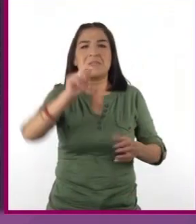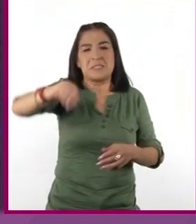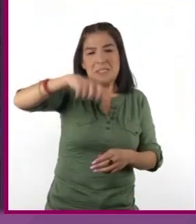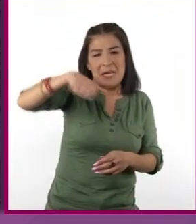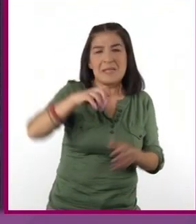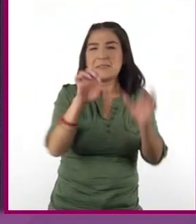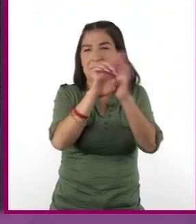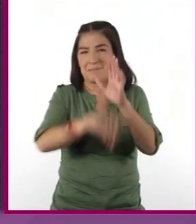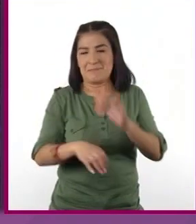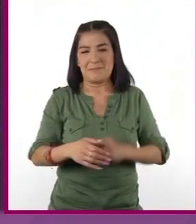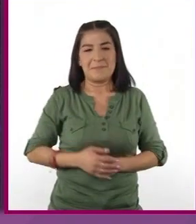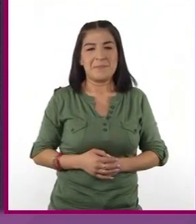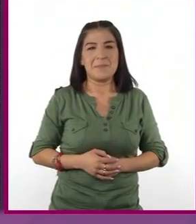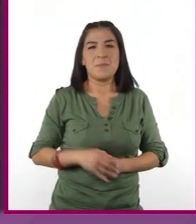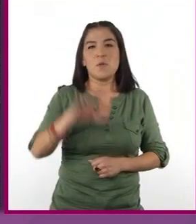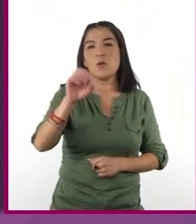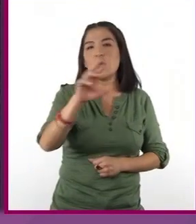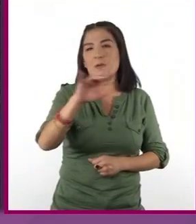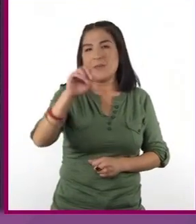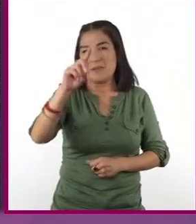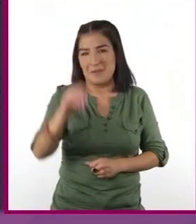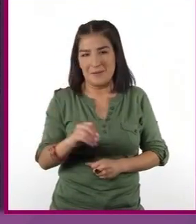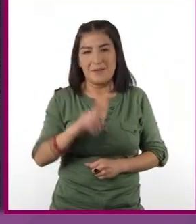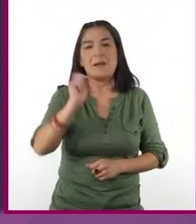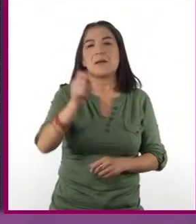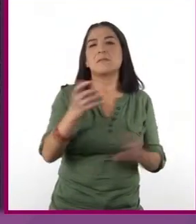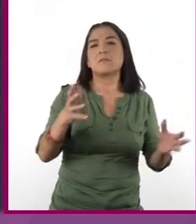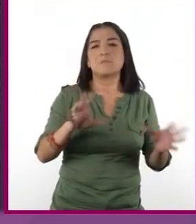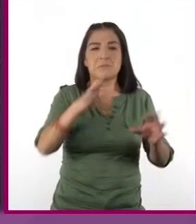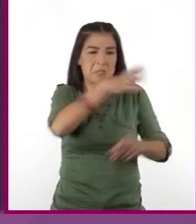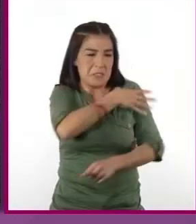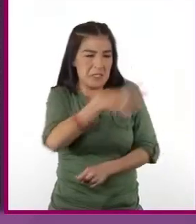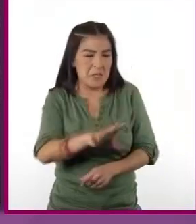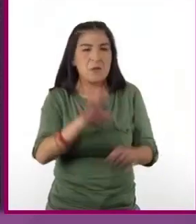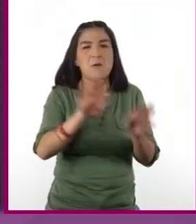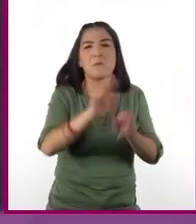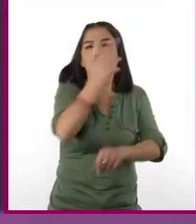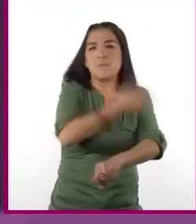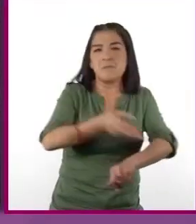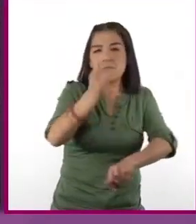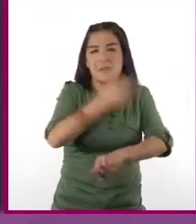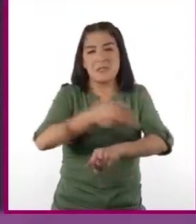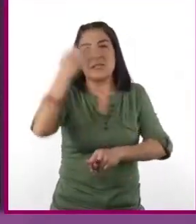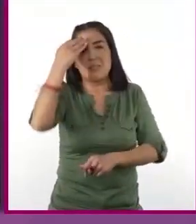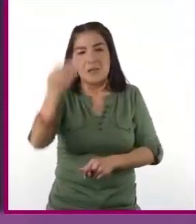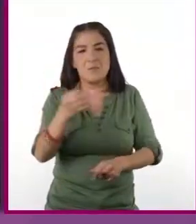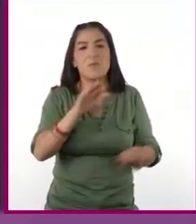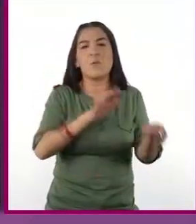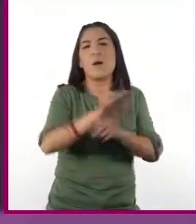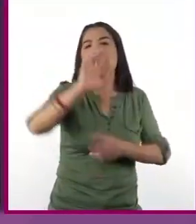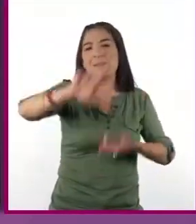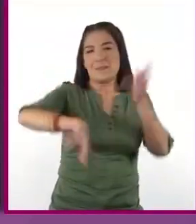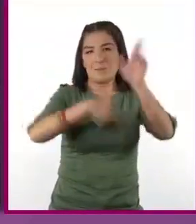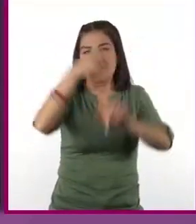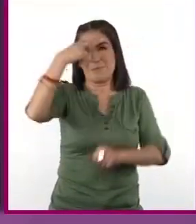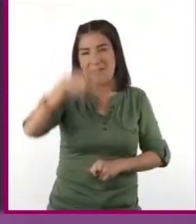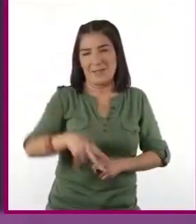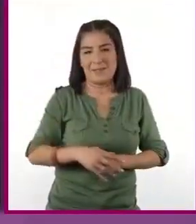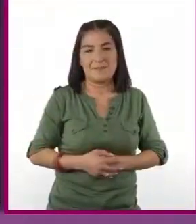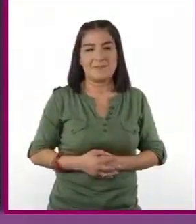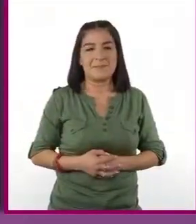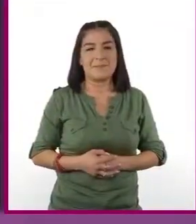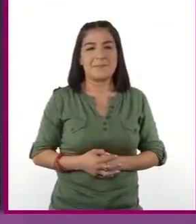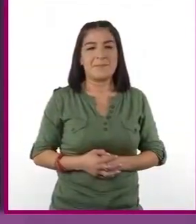ejemplo, los corridos, ya sean en general o de un periodo particular como corridos de la Revolución Mexicana. Voy